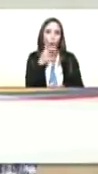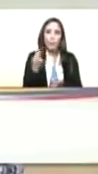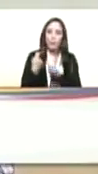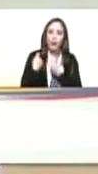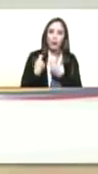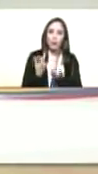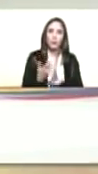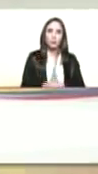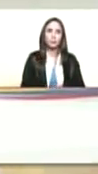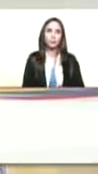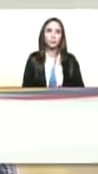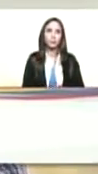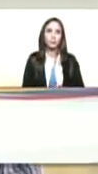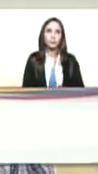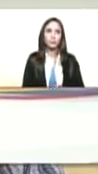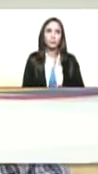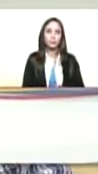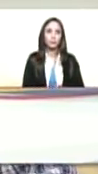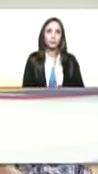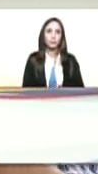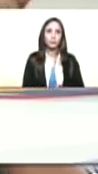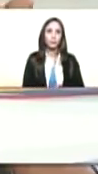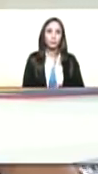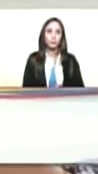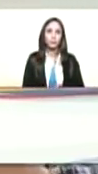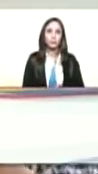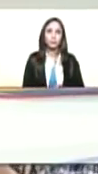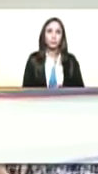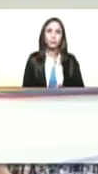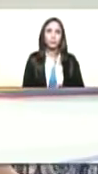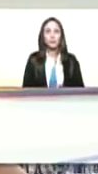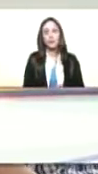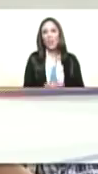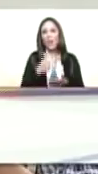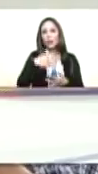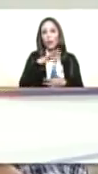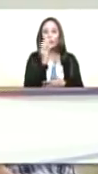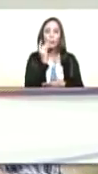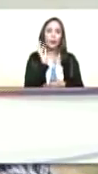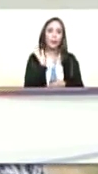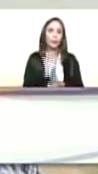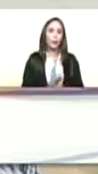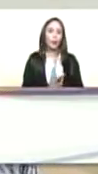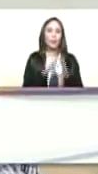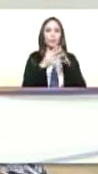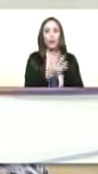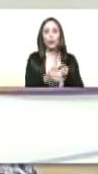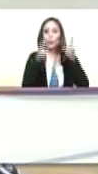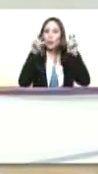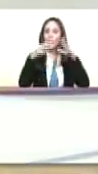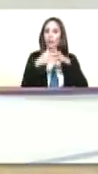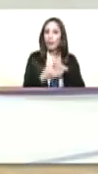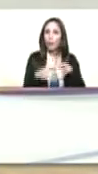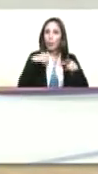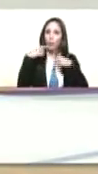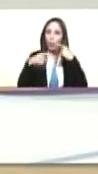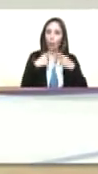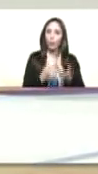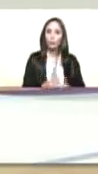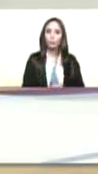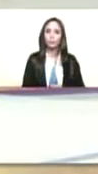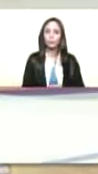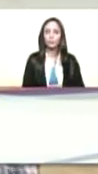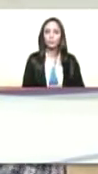ha llegado la pensión. Conoce a dónde debe llegar, por ejemplo, Barrio Nuevo, Barrio Tricolor. Y para que sepa